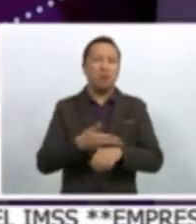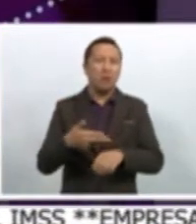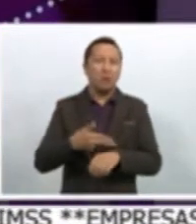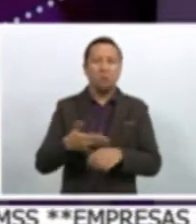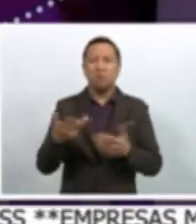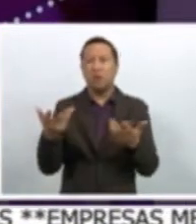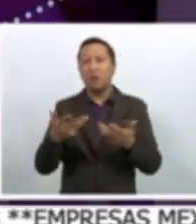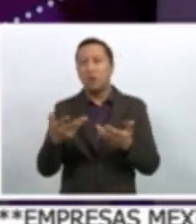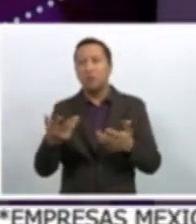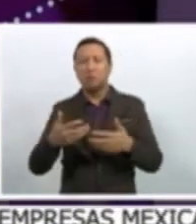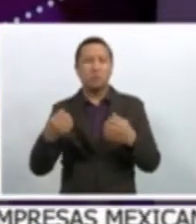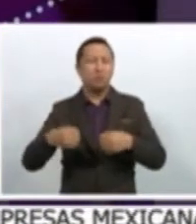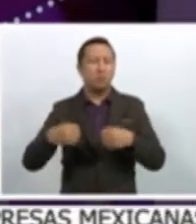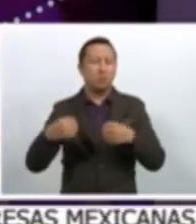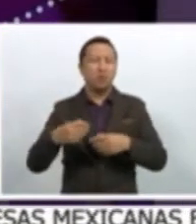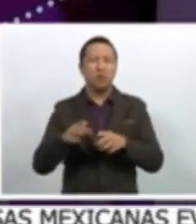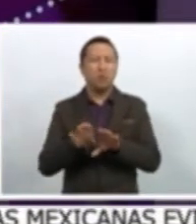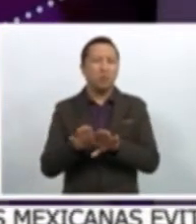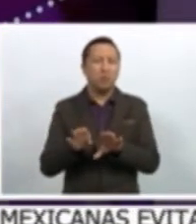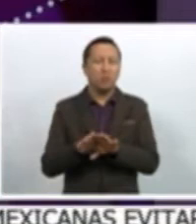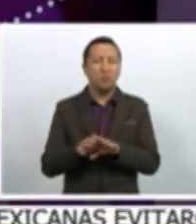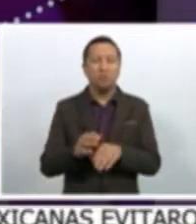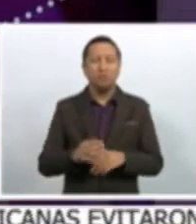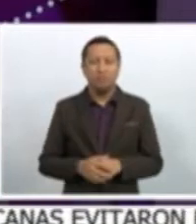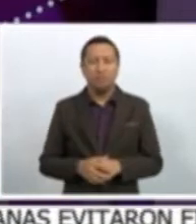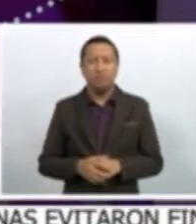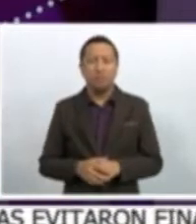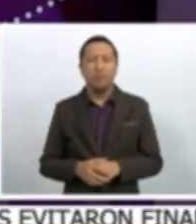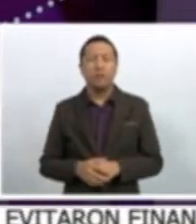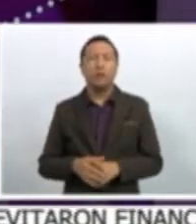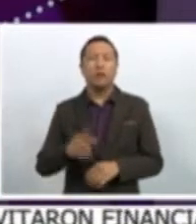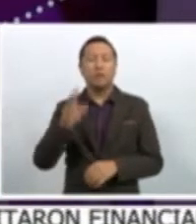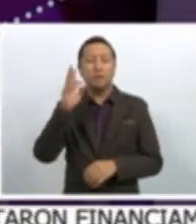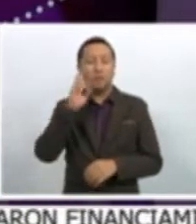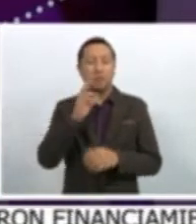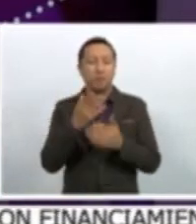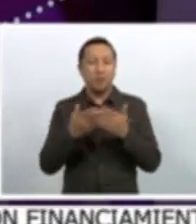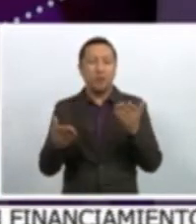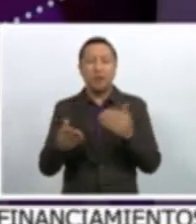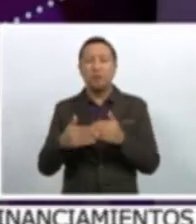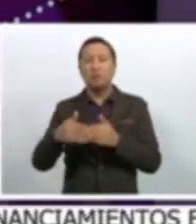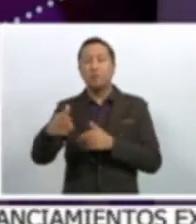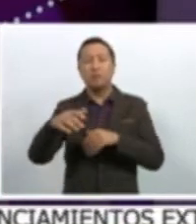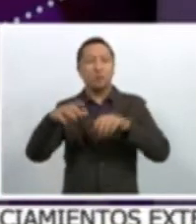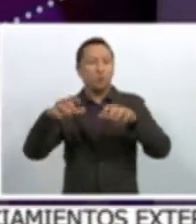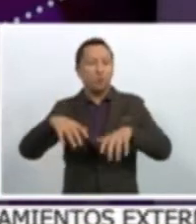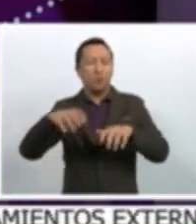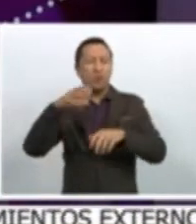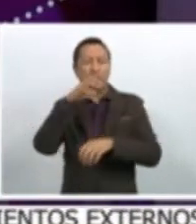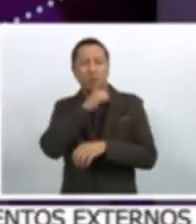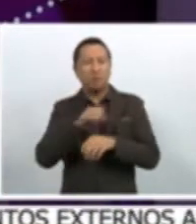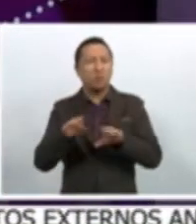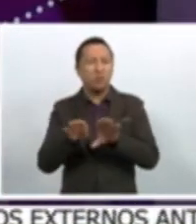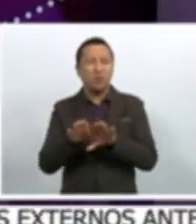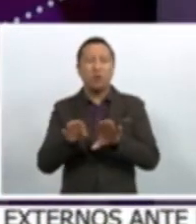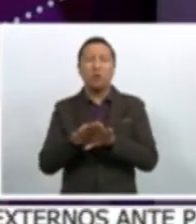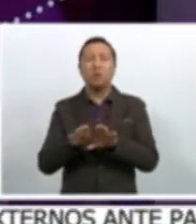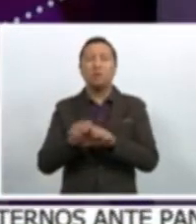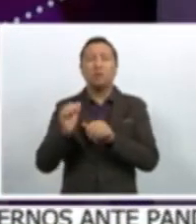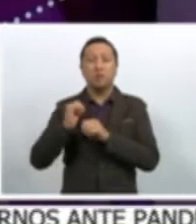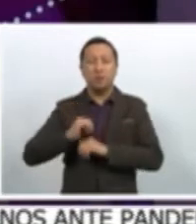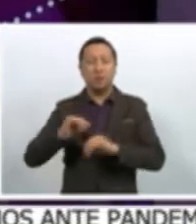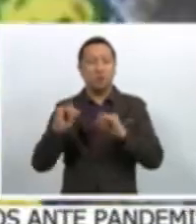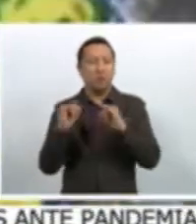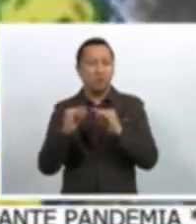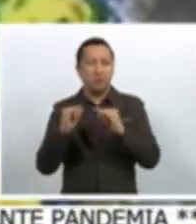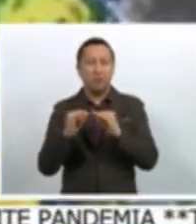importante que conozca las condiciones con base a la valoración y análisis a lo relativo a los pronósticos del Servicio Meteorológico Nacional. Se informa